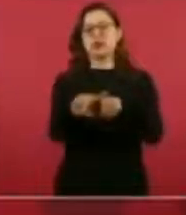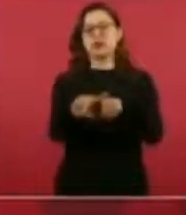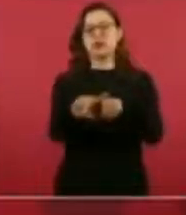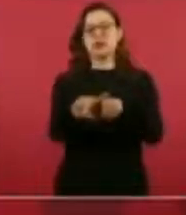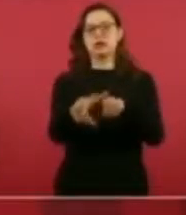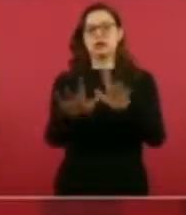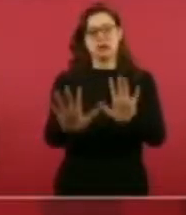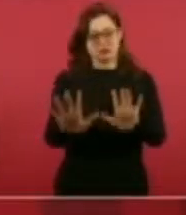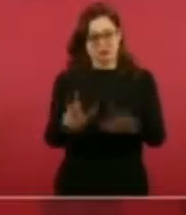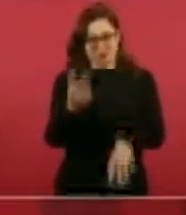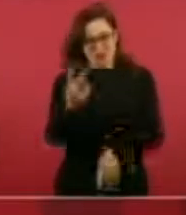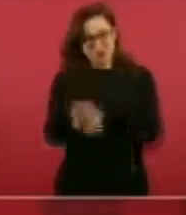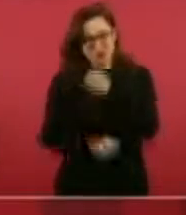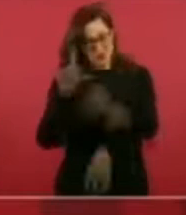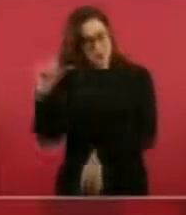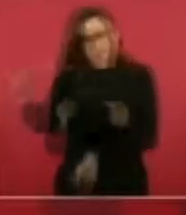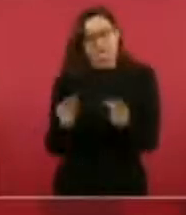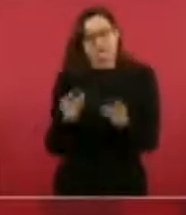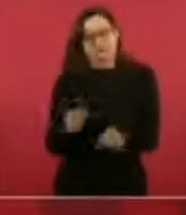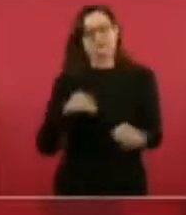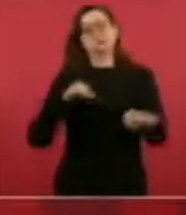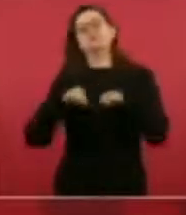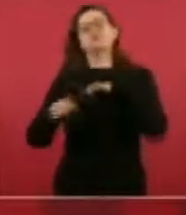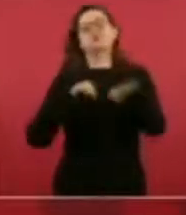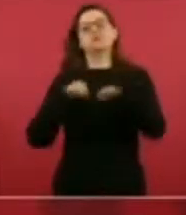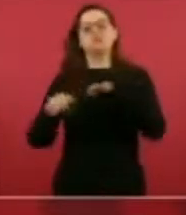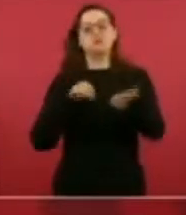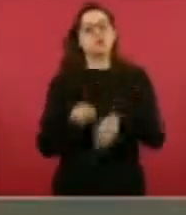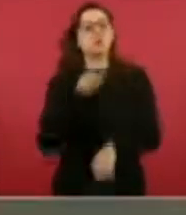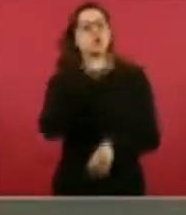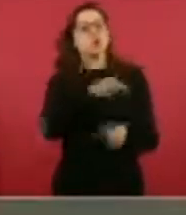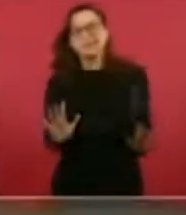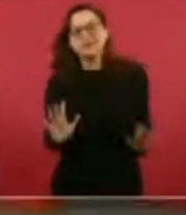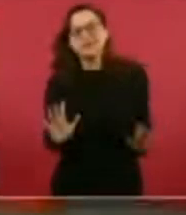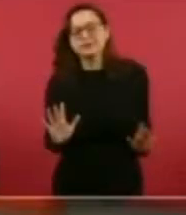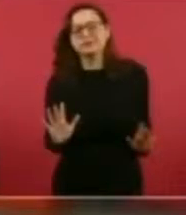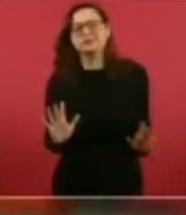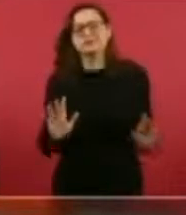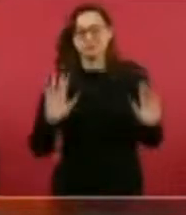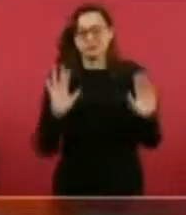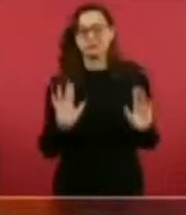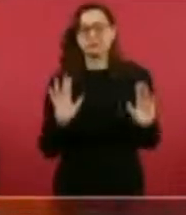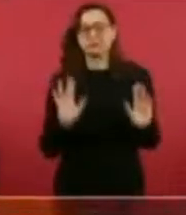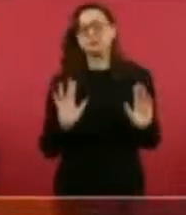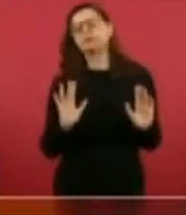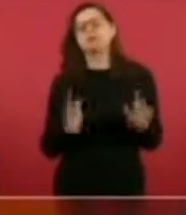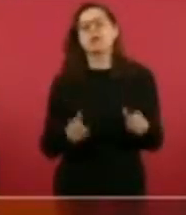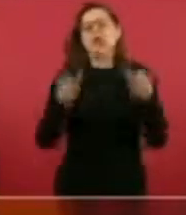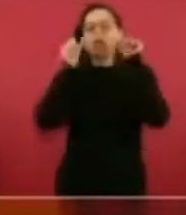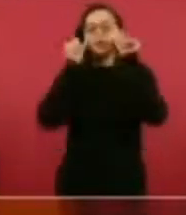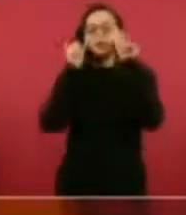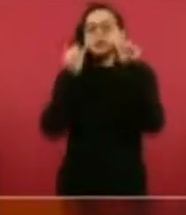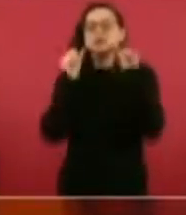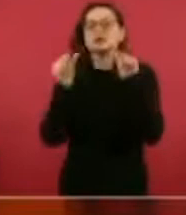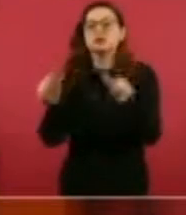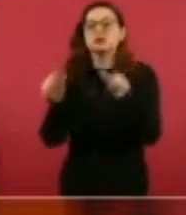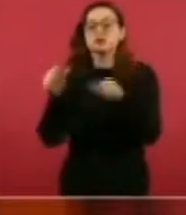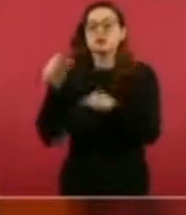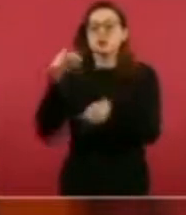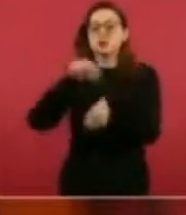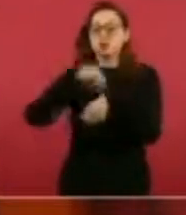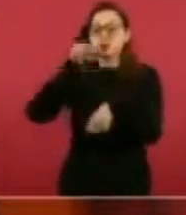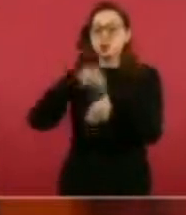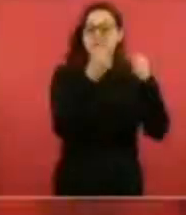Yo considero que a más tardar en un año, ya, no me vas a poder decir eso. Para atención médica y